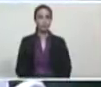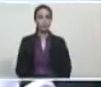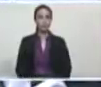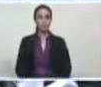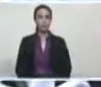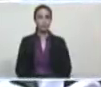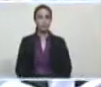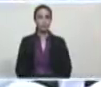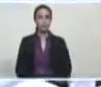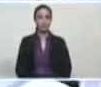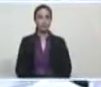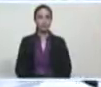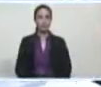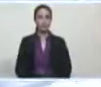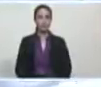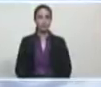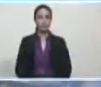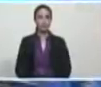Muy bien.